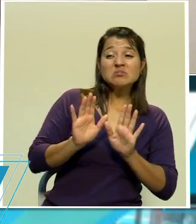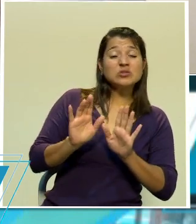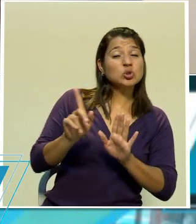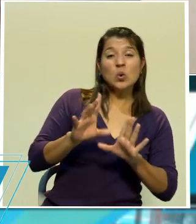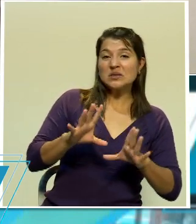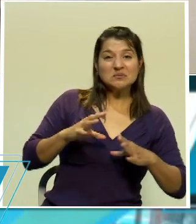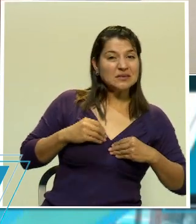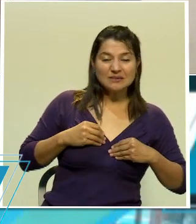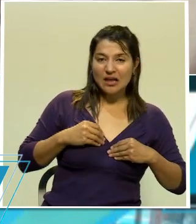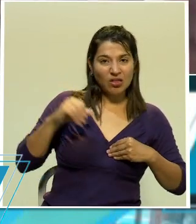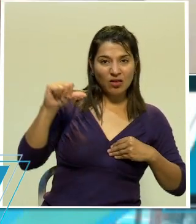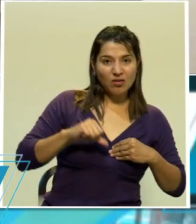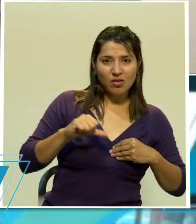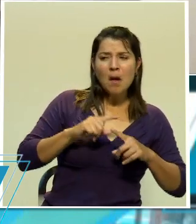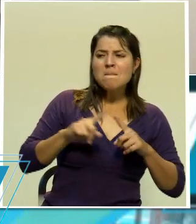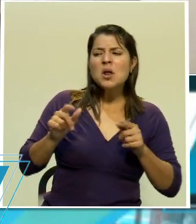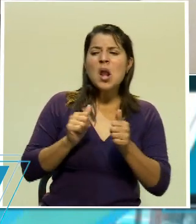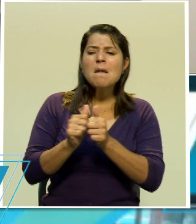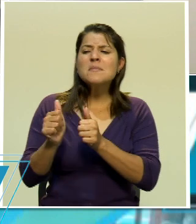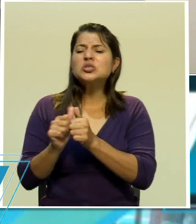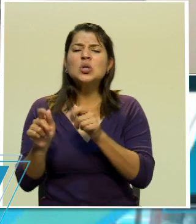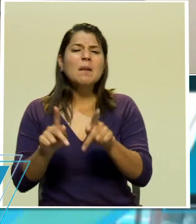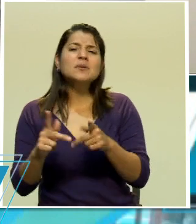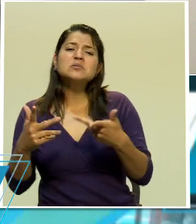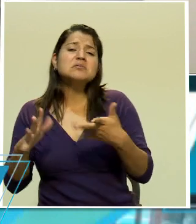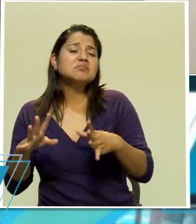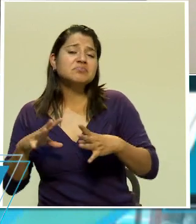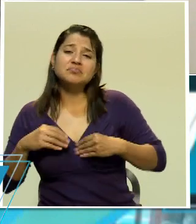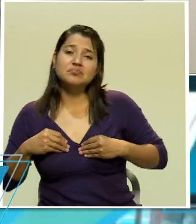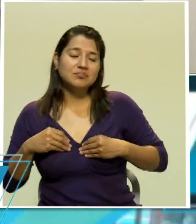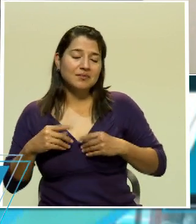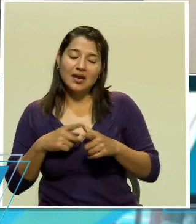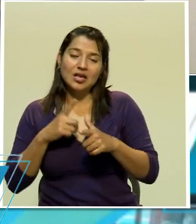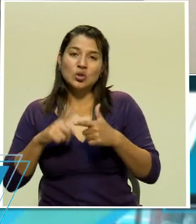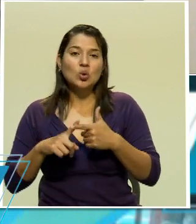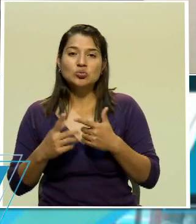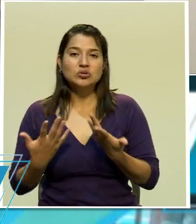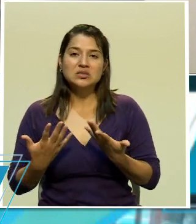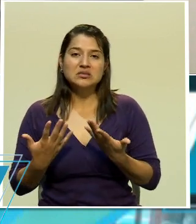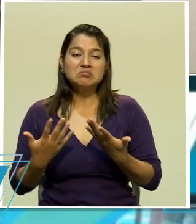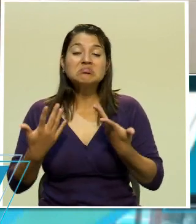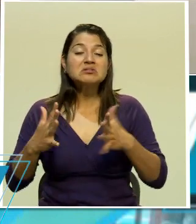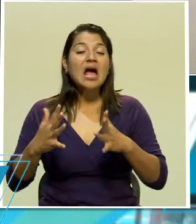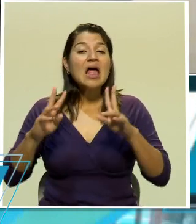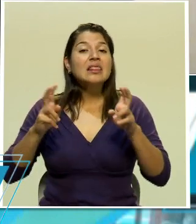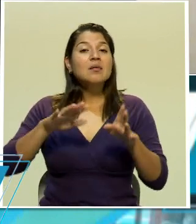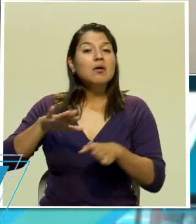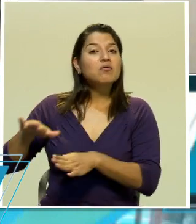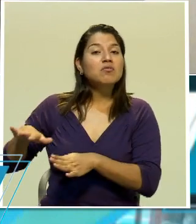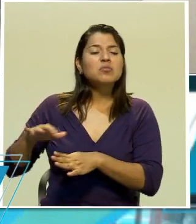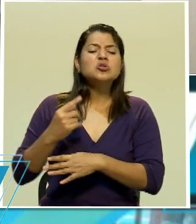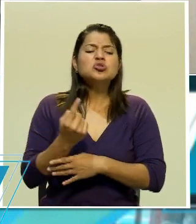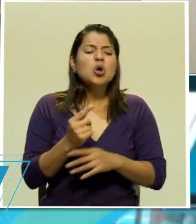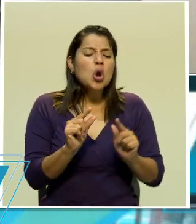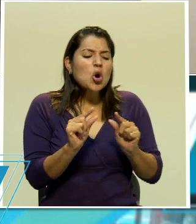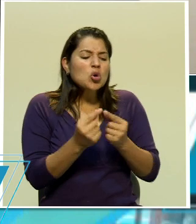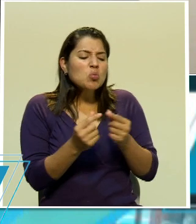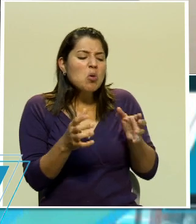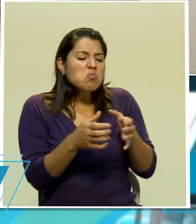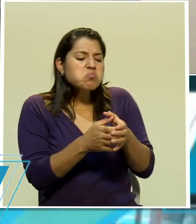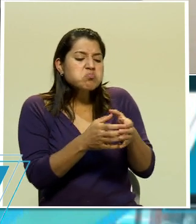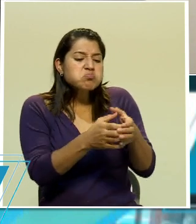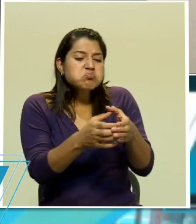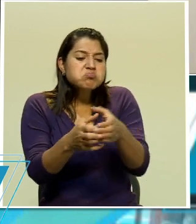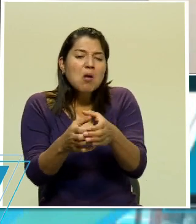elección por cerrada y ya se está empezando a dejar esto para atrás, aún en las personas que apoyaron fervientemente a Donald Trump. Y solamente quedan esos grupos en la minoría